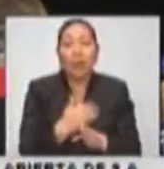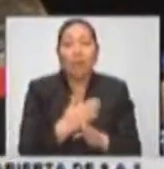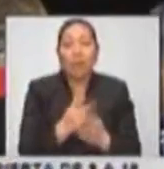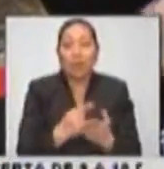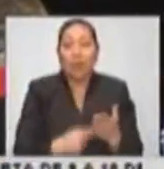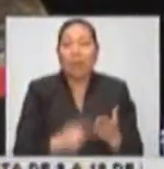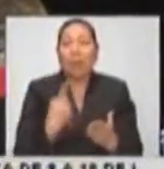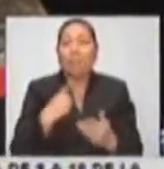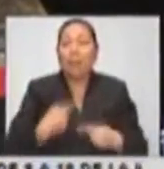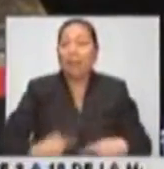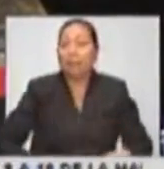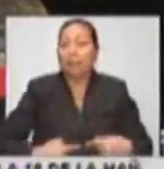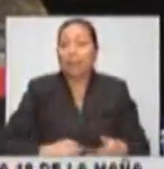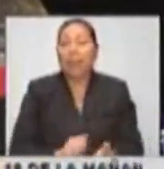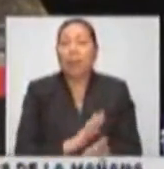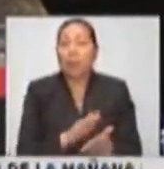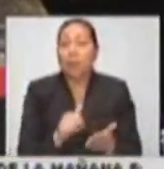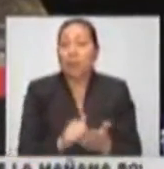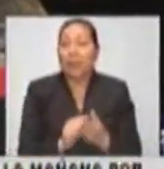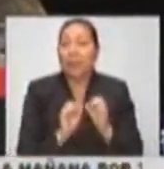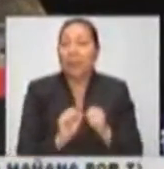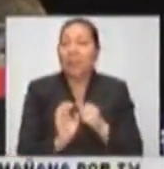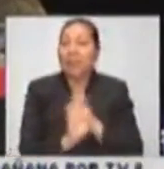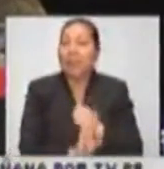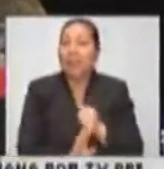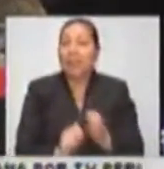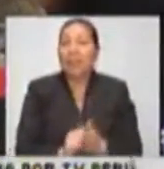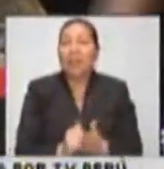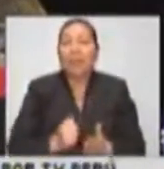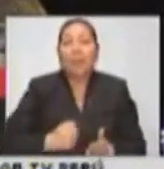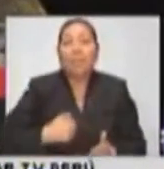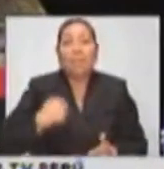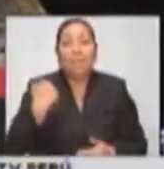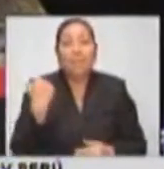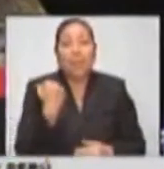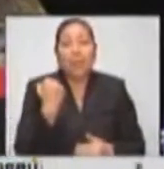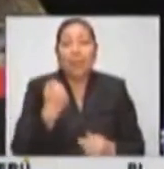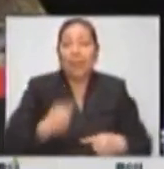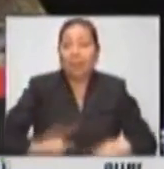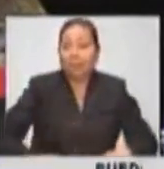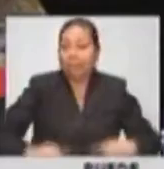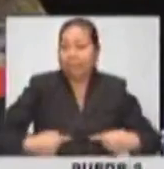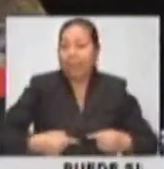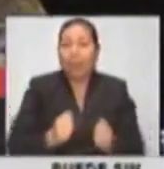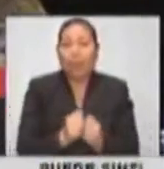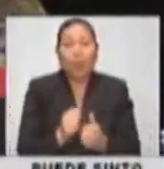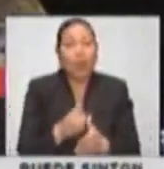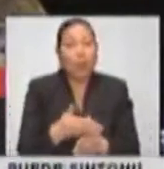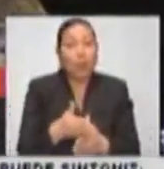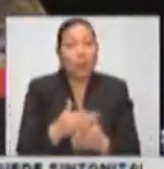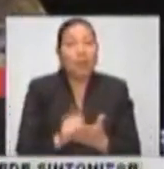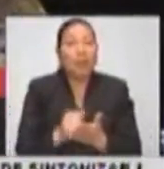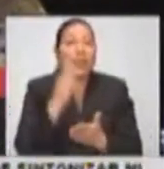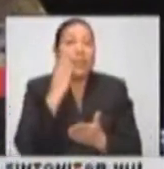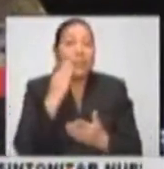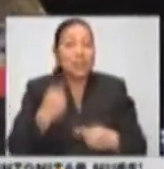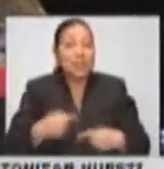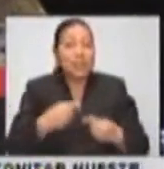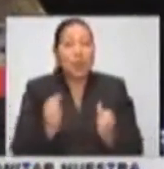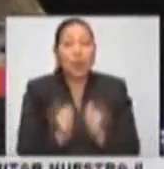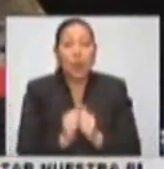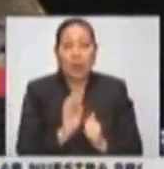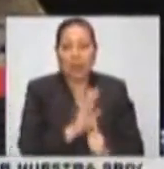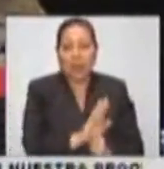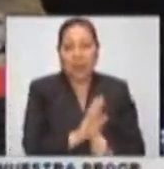metodologías para discusión. Creo que todo eso es la ganancia de poder discutir, compartir experiencias, discutirlas con